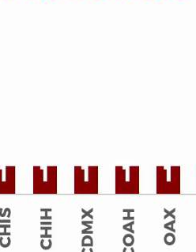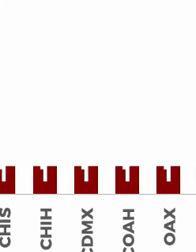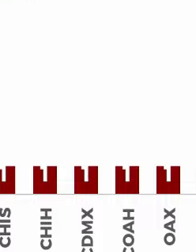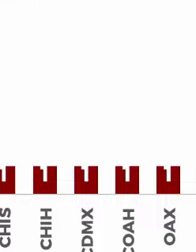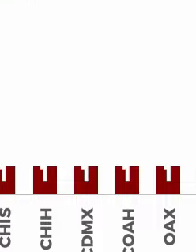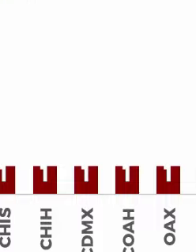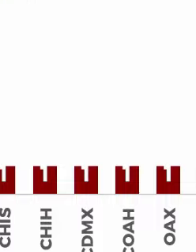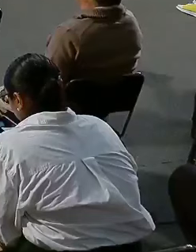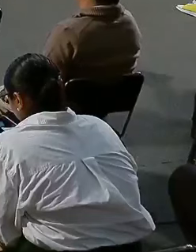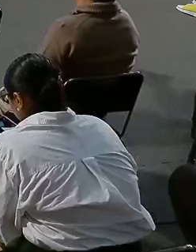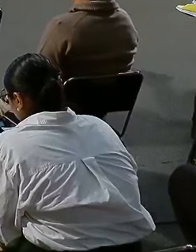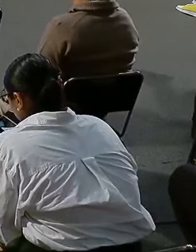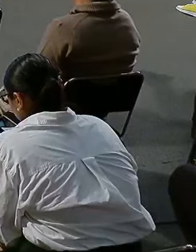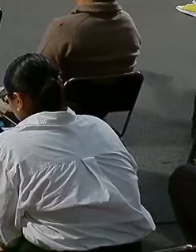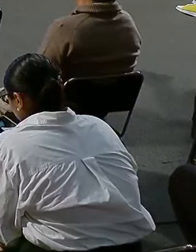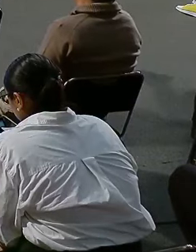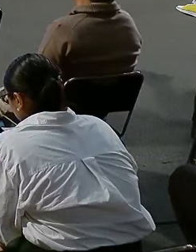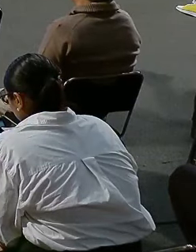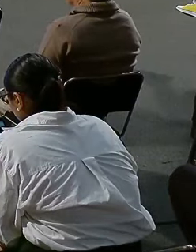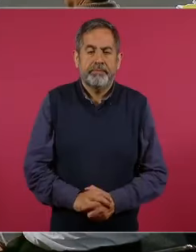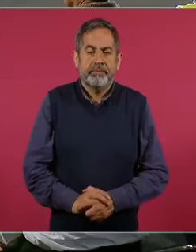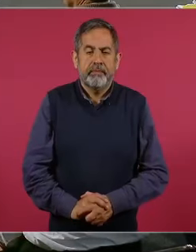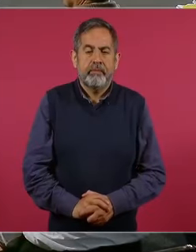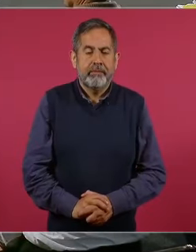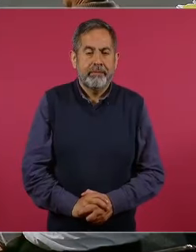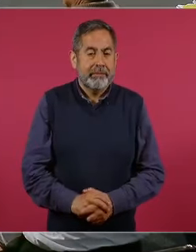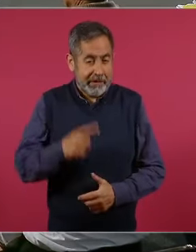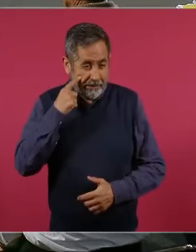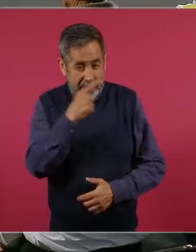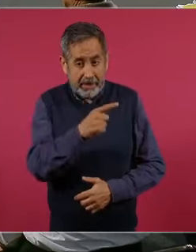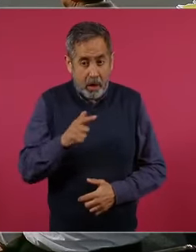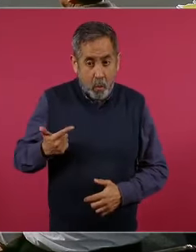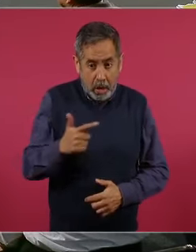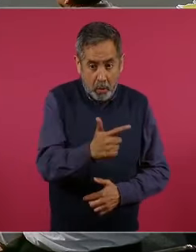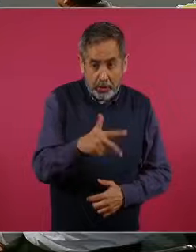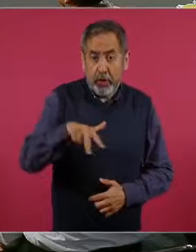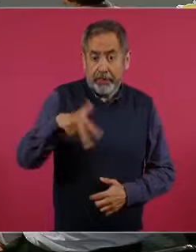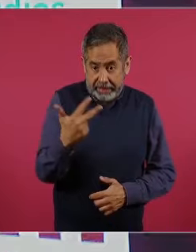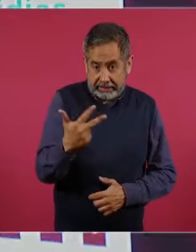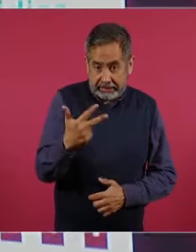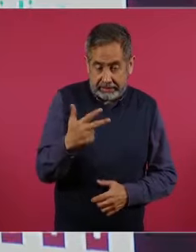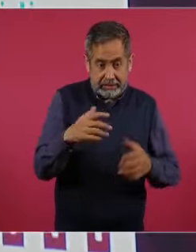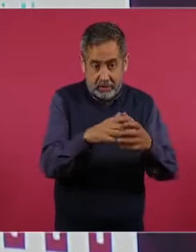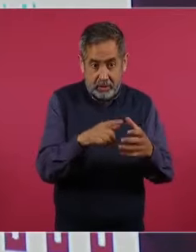Pero como ahí es del partido que protege el Reforma,